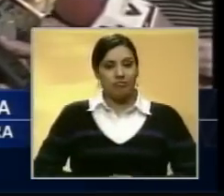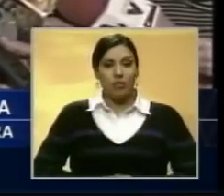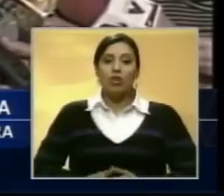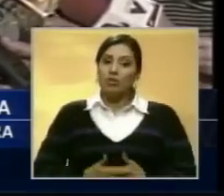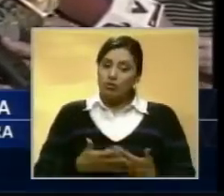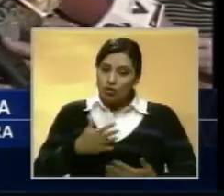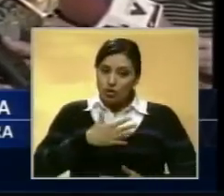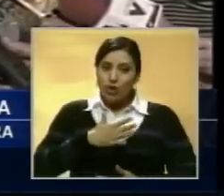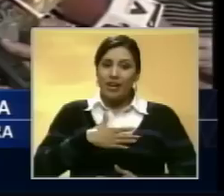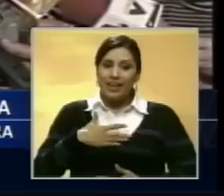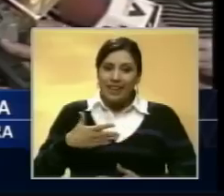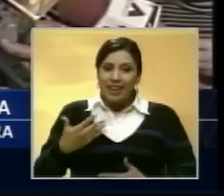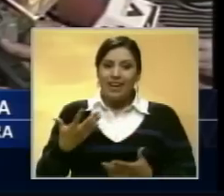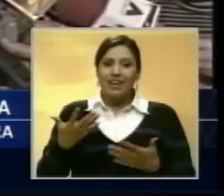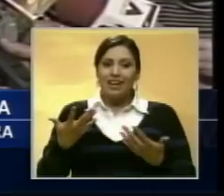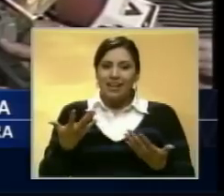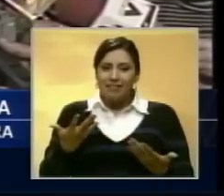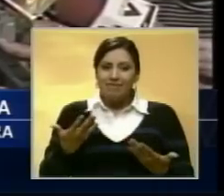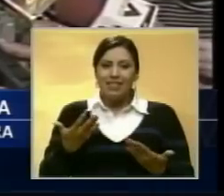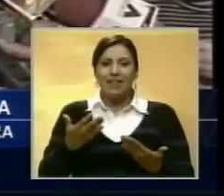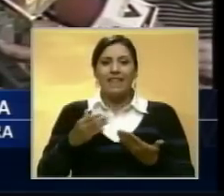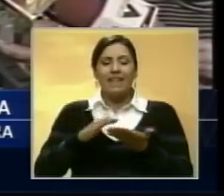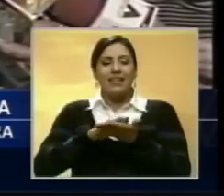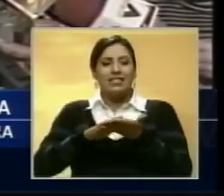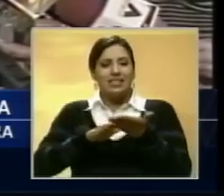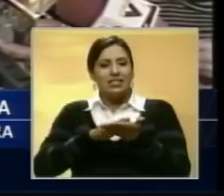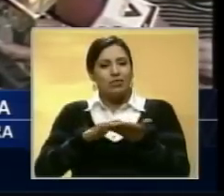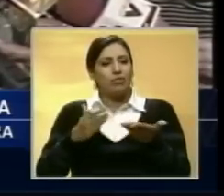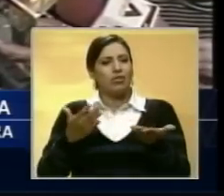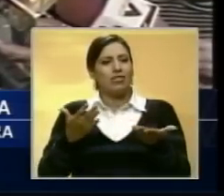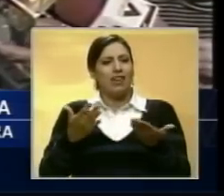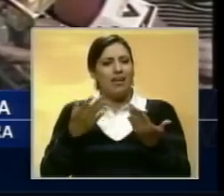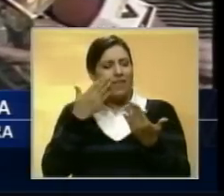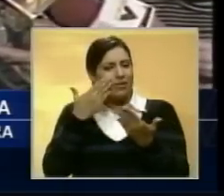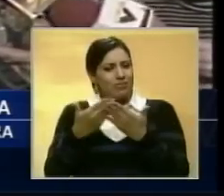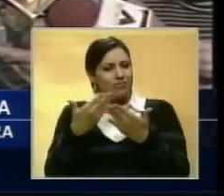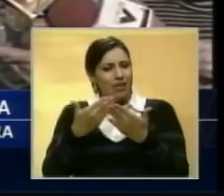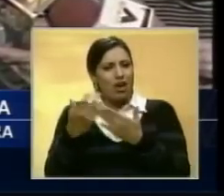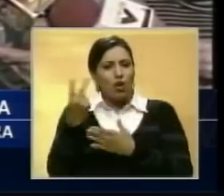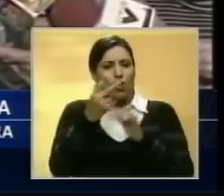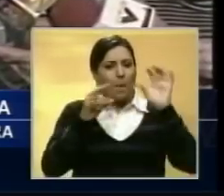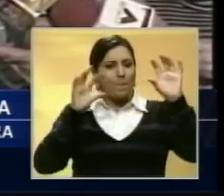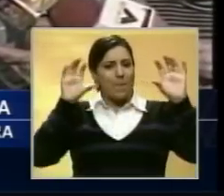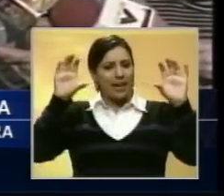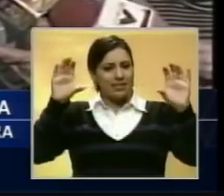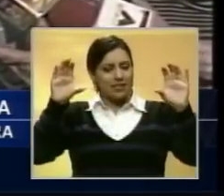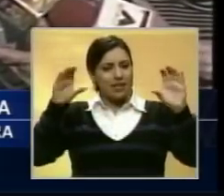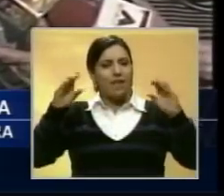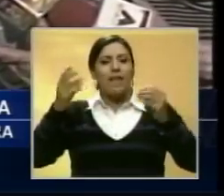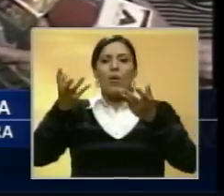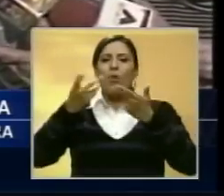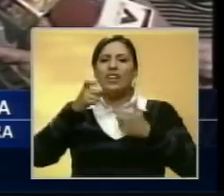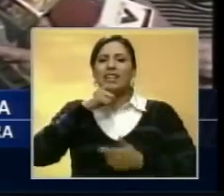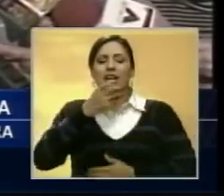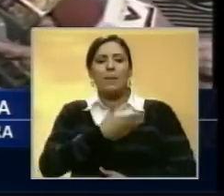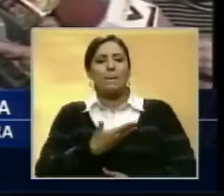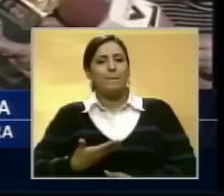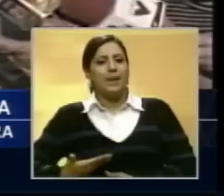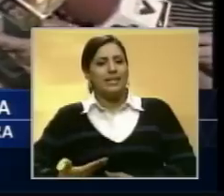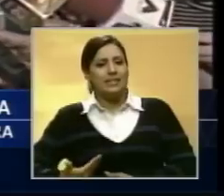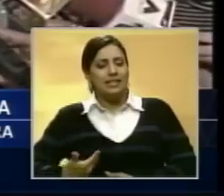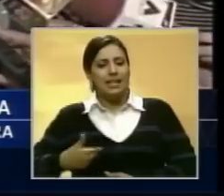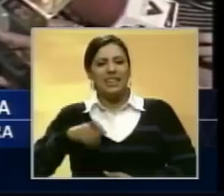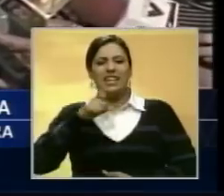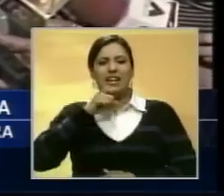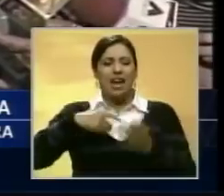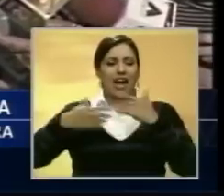Nosotros queremos una situación validada entre ambos países. Como dijo nuestro presidente Juan